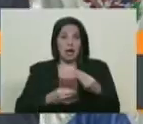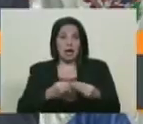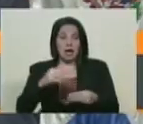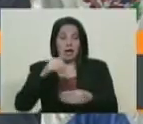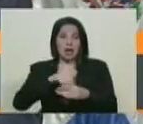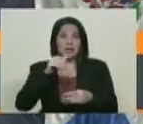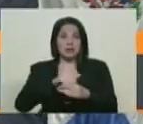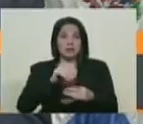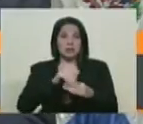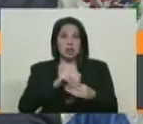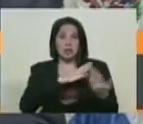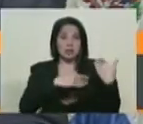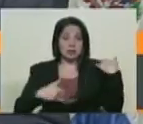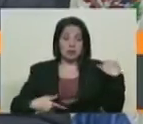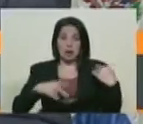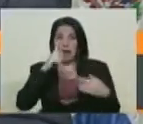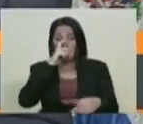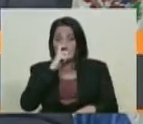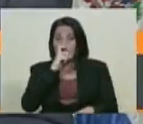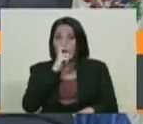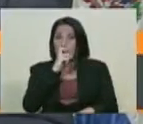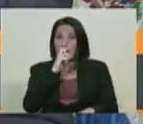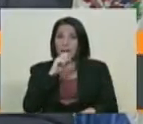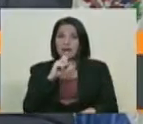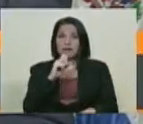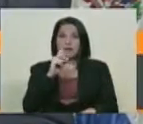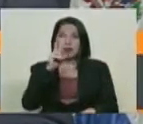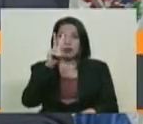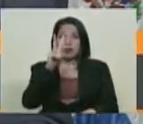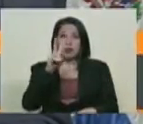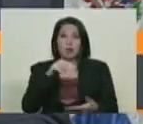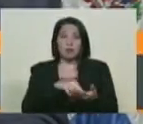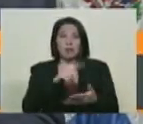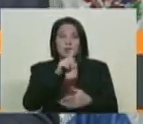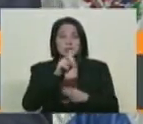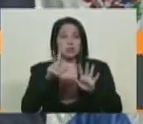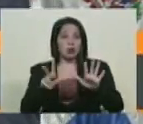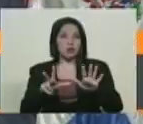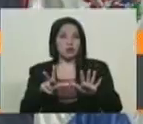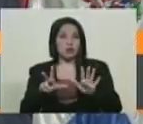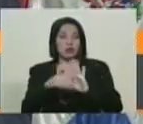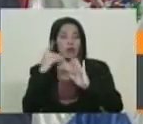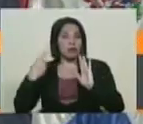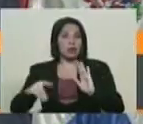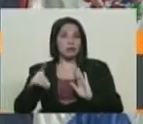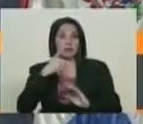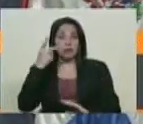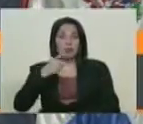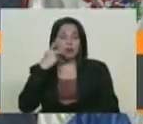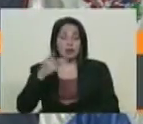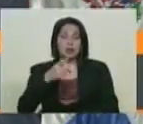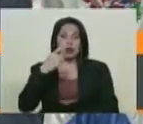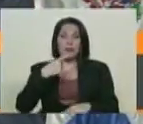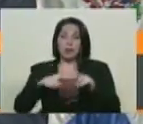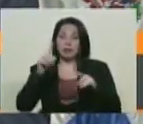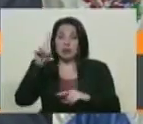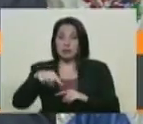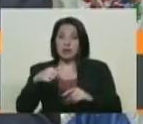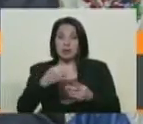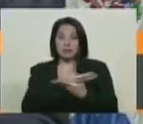presidenciales en el año 2018, se respeten los derechos políticos, pero también las